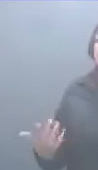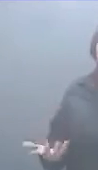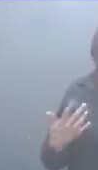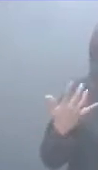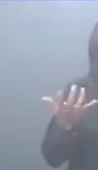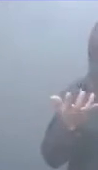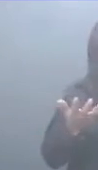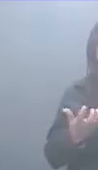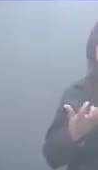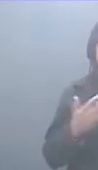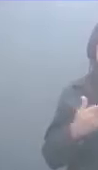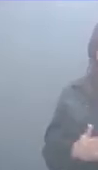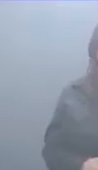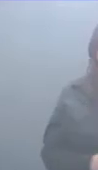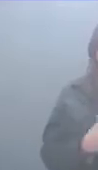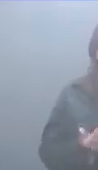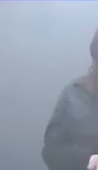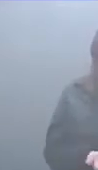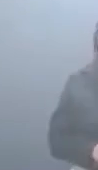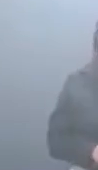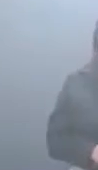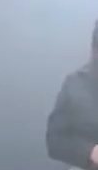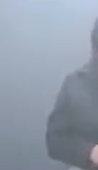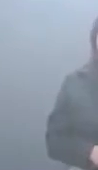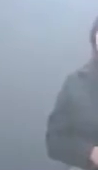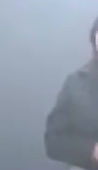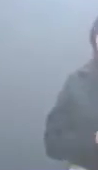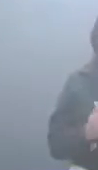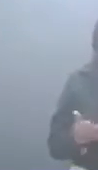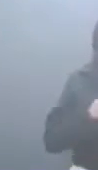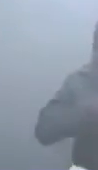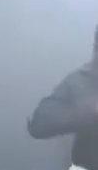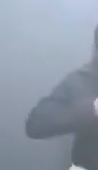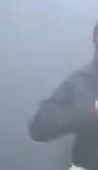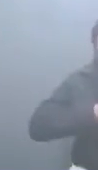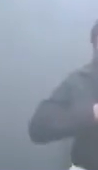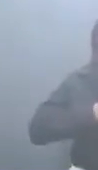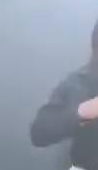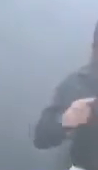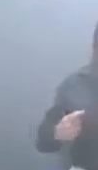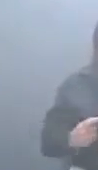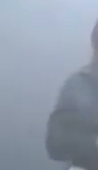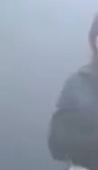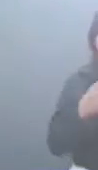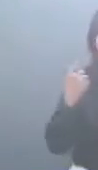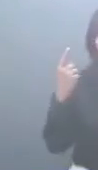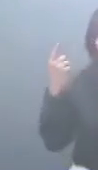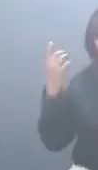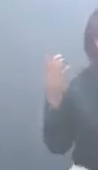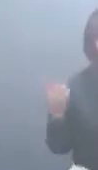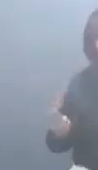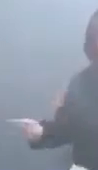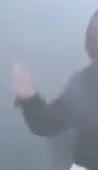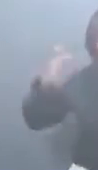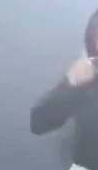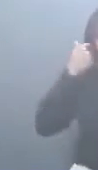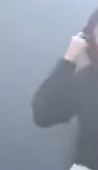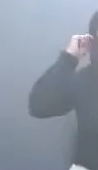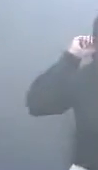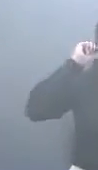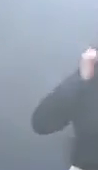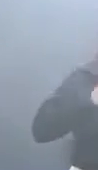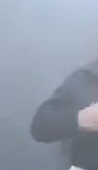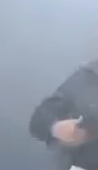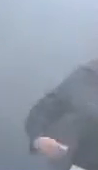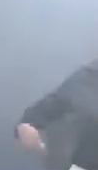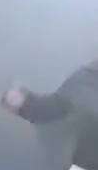salir adelante unidos. Lamentamos profundamente la posición del presidente de la